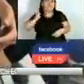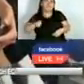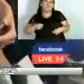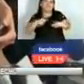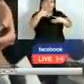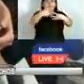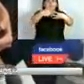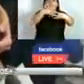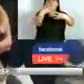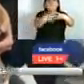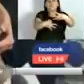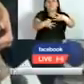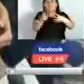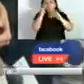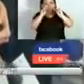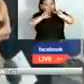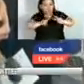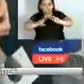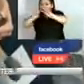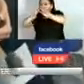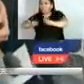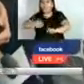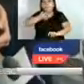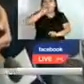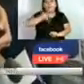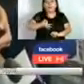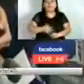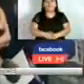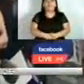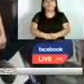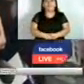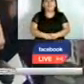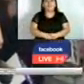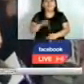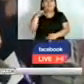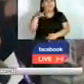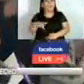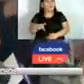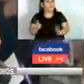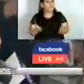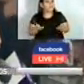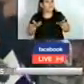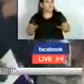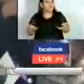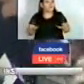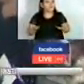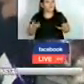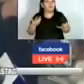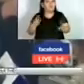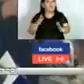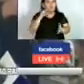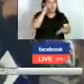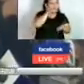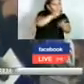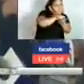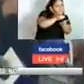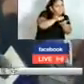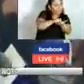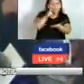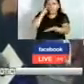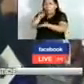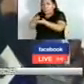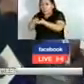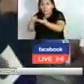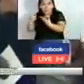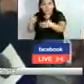de establecer la verdad nos está pidiendo. Hoy por hoy lo que hemos hecho es realizar algún tipo de diligencias y